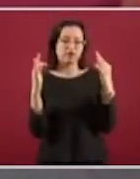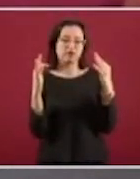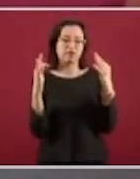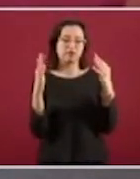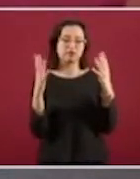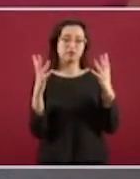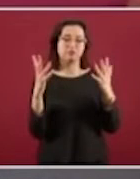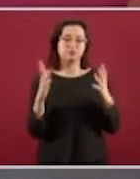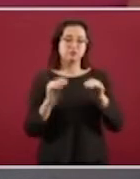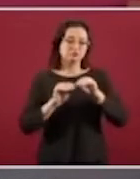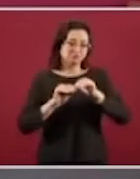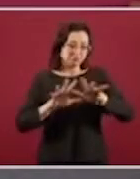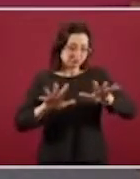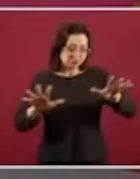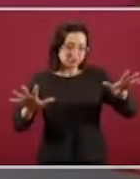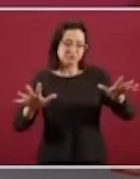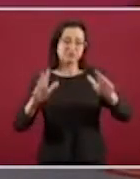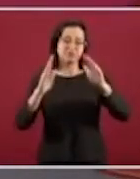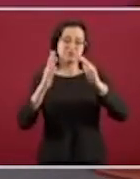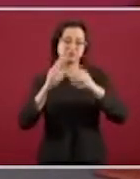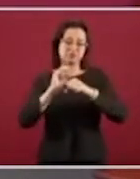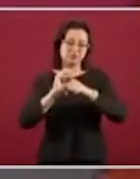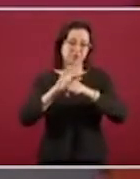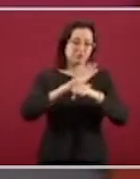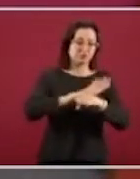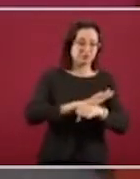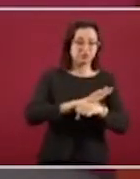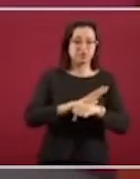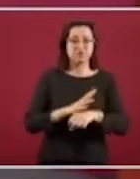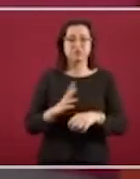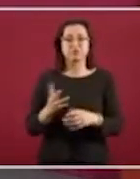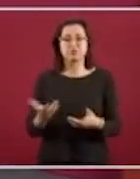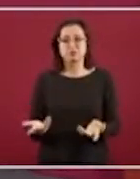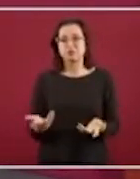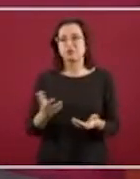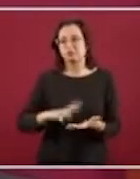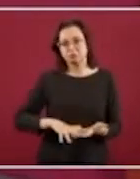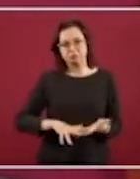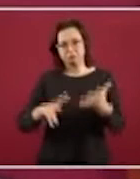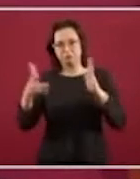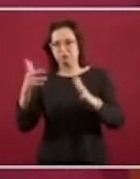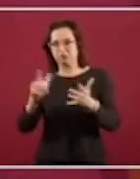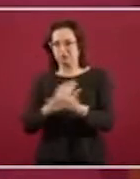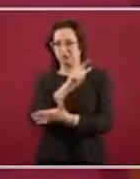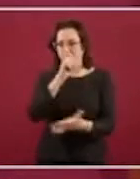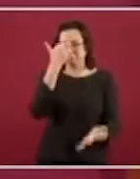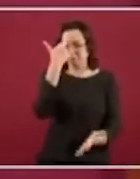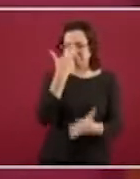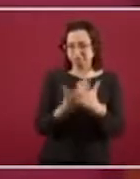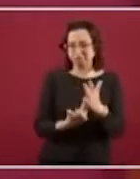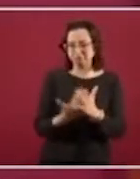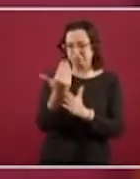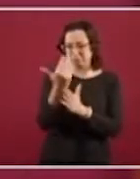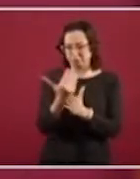más extendido lo del coronavirus, pues íbamos a tener una